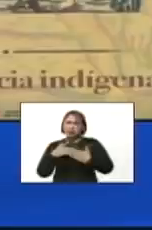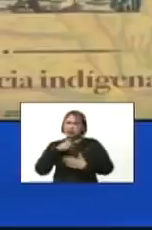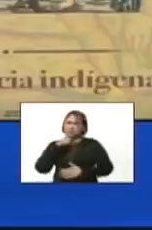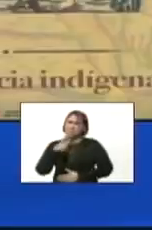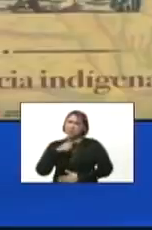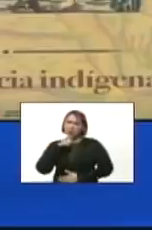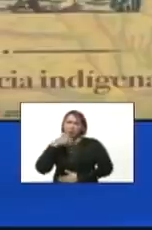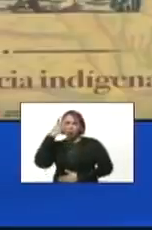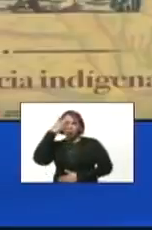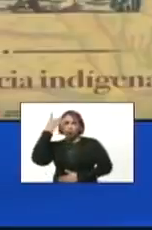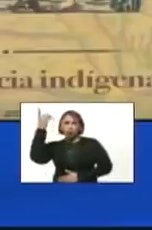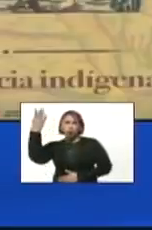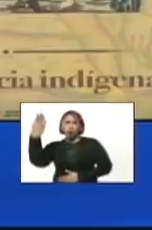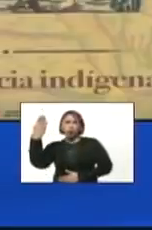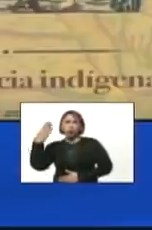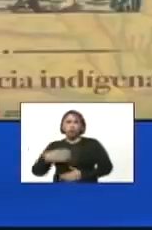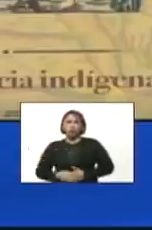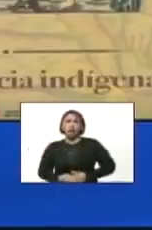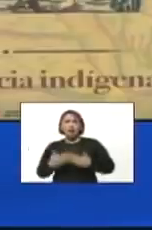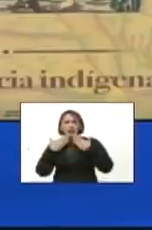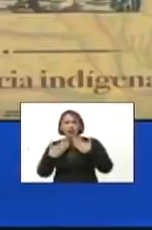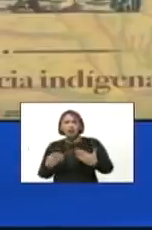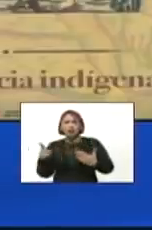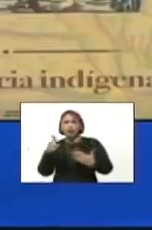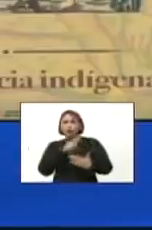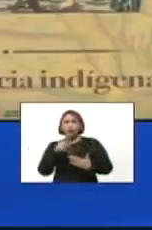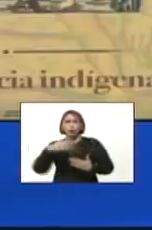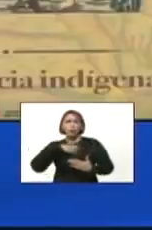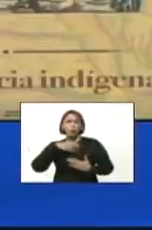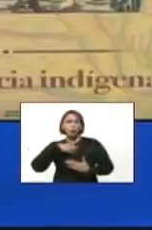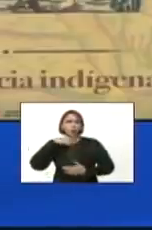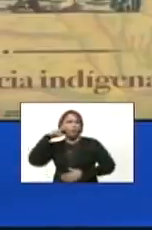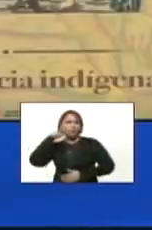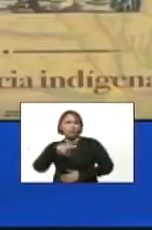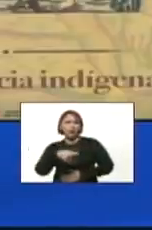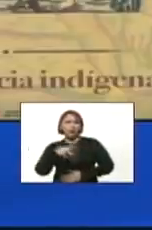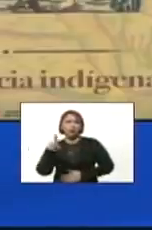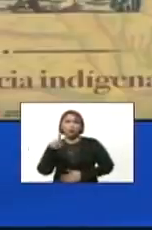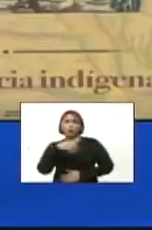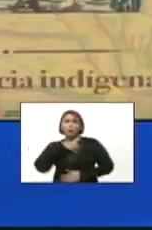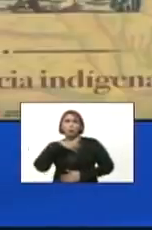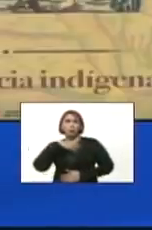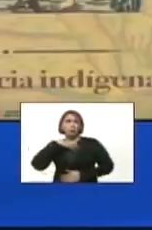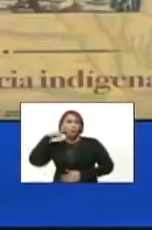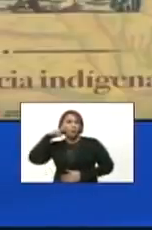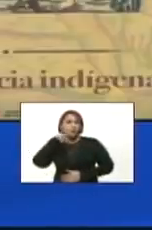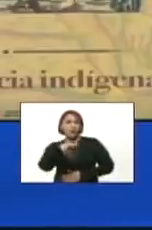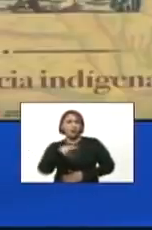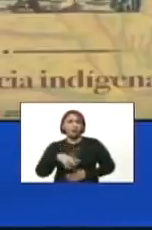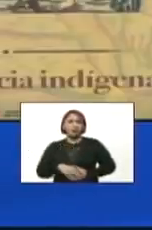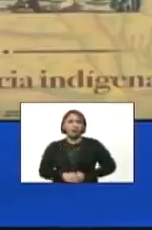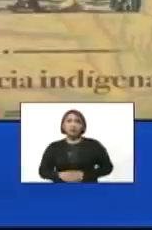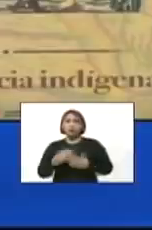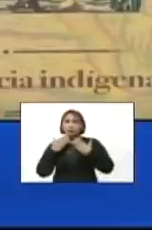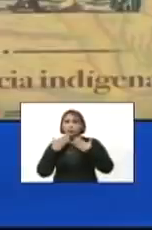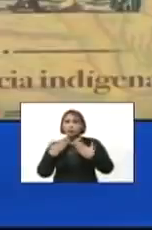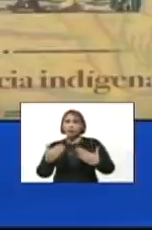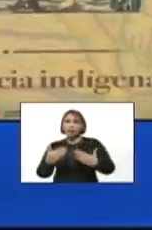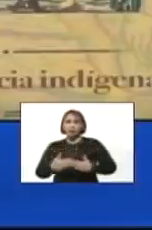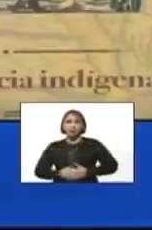malignos dioses! Gracias por no haber podido verlo, no haber podido verlo.